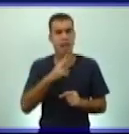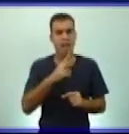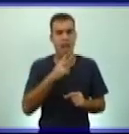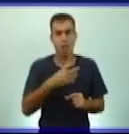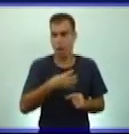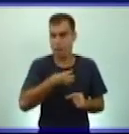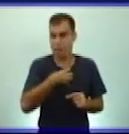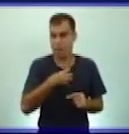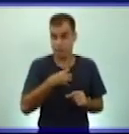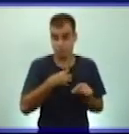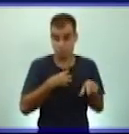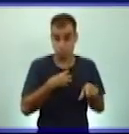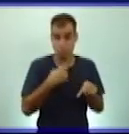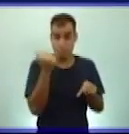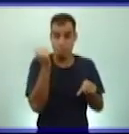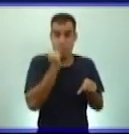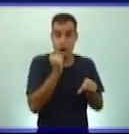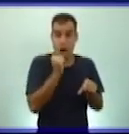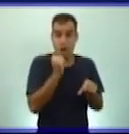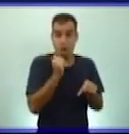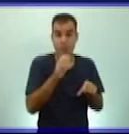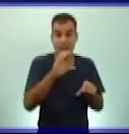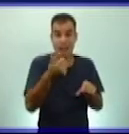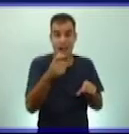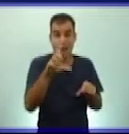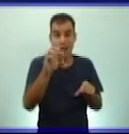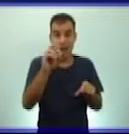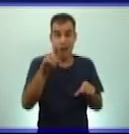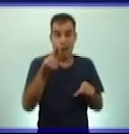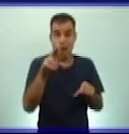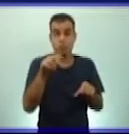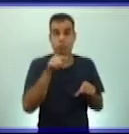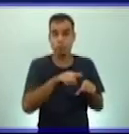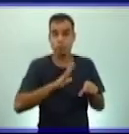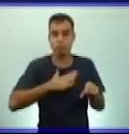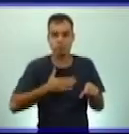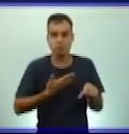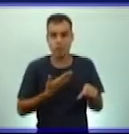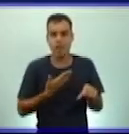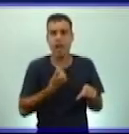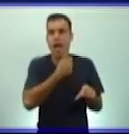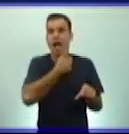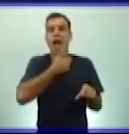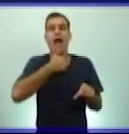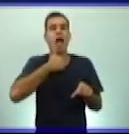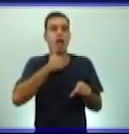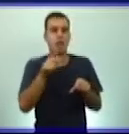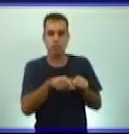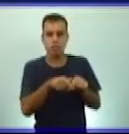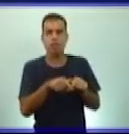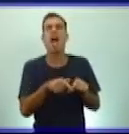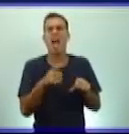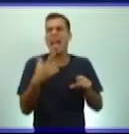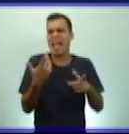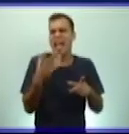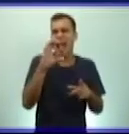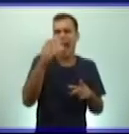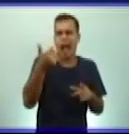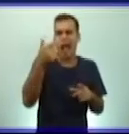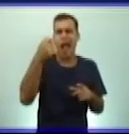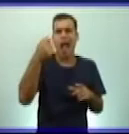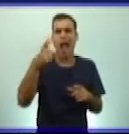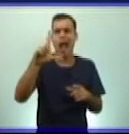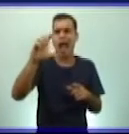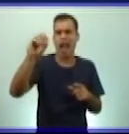valor de calor específico que el aceite vegetal. Pero, ¿qué es calor específico? Pues bien,